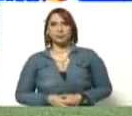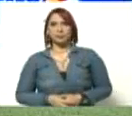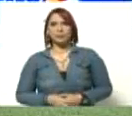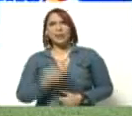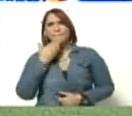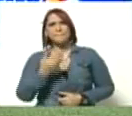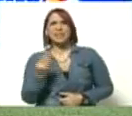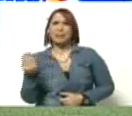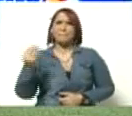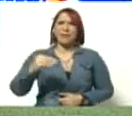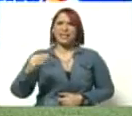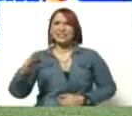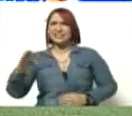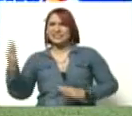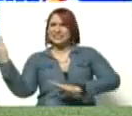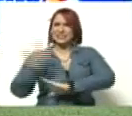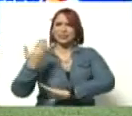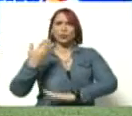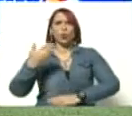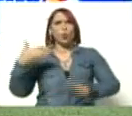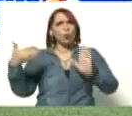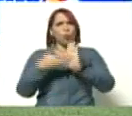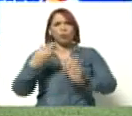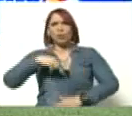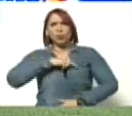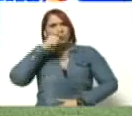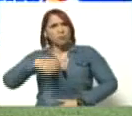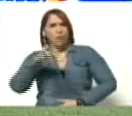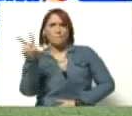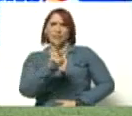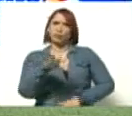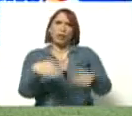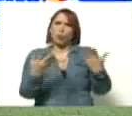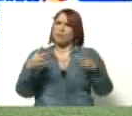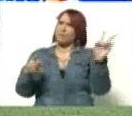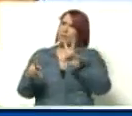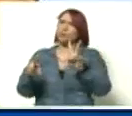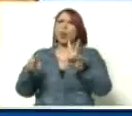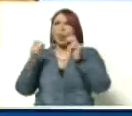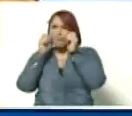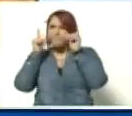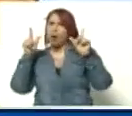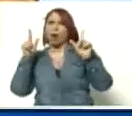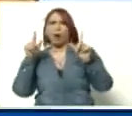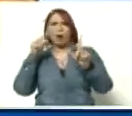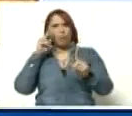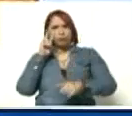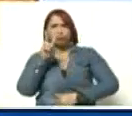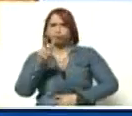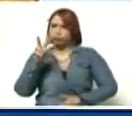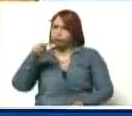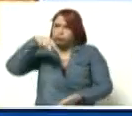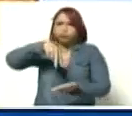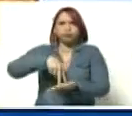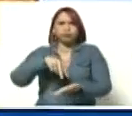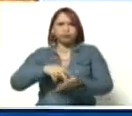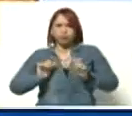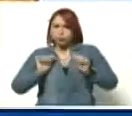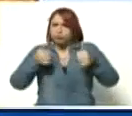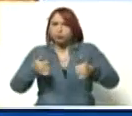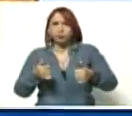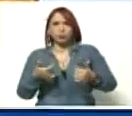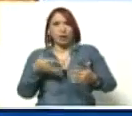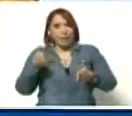más sanciones para nuestro pueblo, para Venezuela. Cuando Venezuela se levanta, cuando Venezuela inicia, bueno,